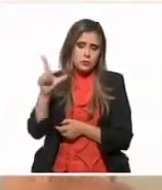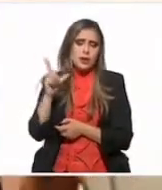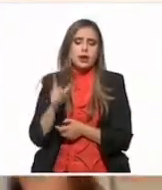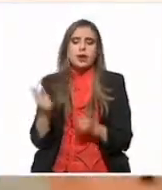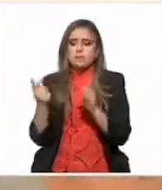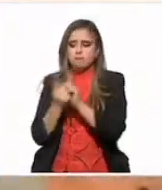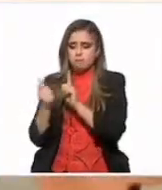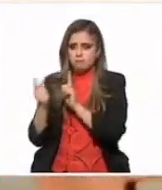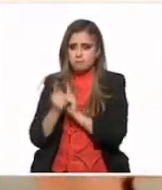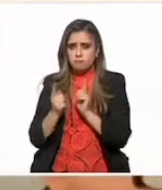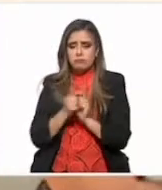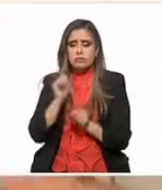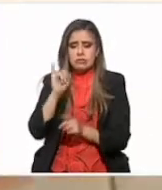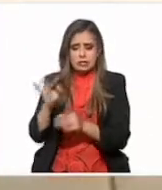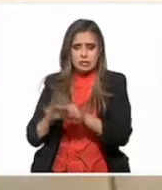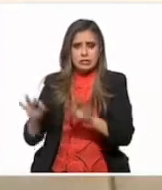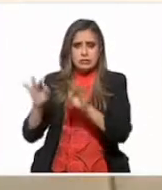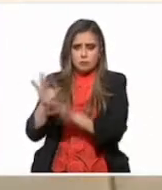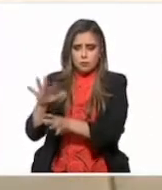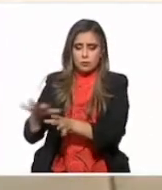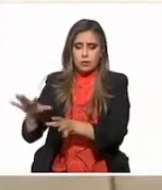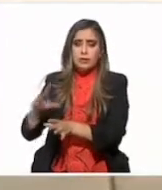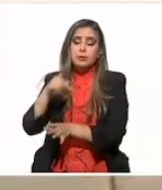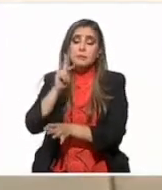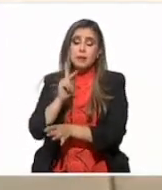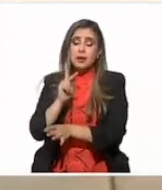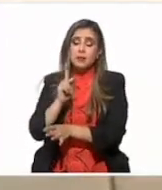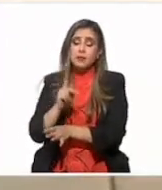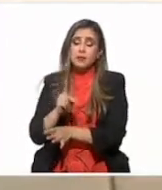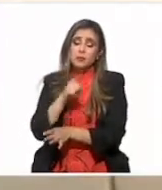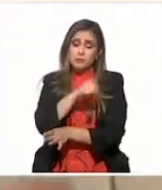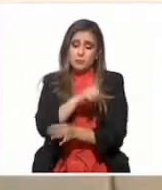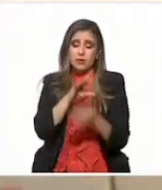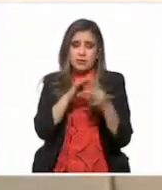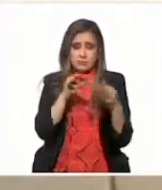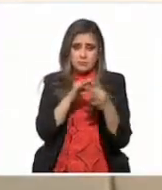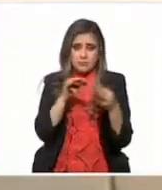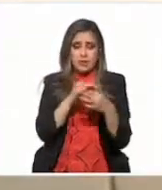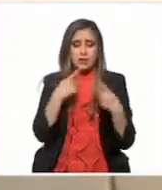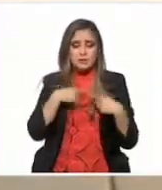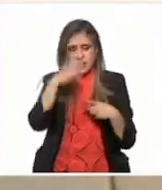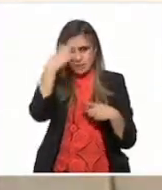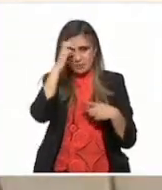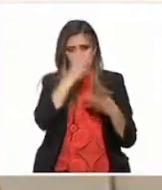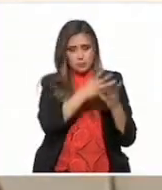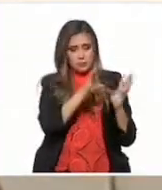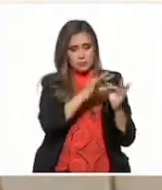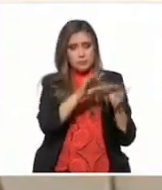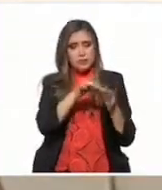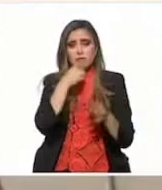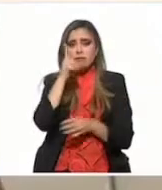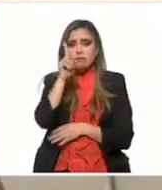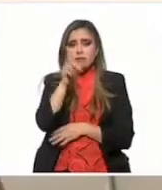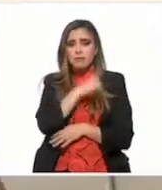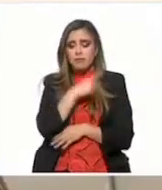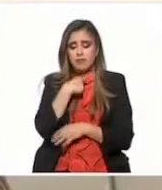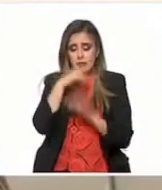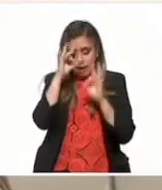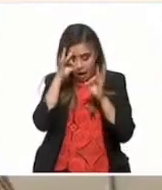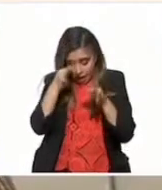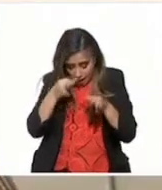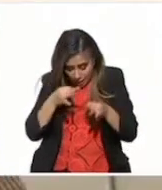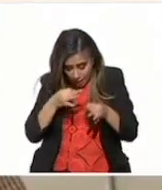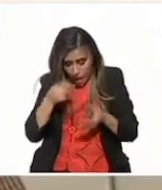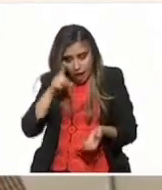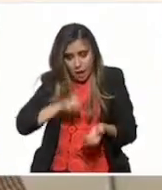no obstante también como bien mencionas tú y los especialistas hay que mirar hacia adentro y eso se